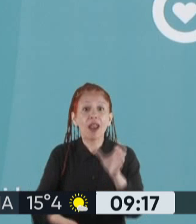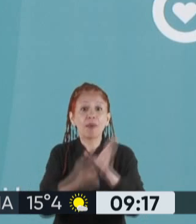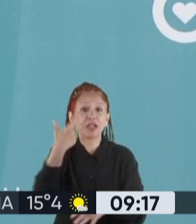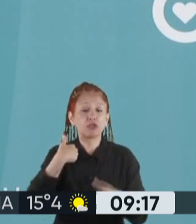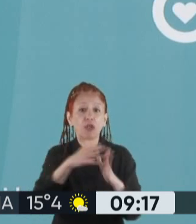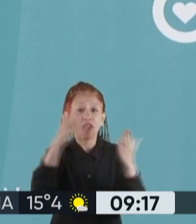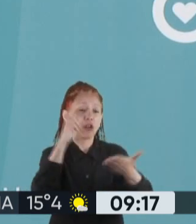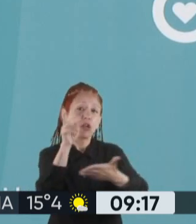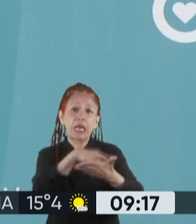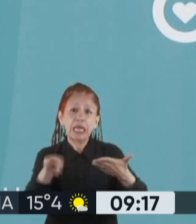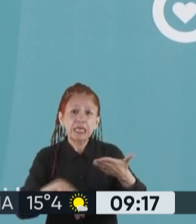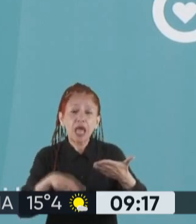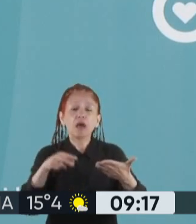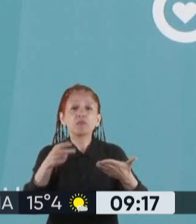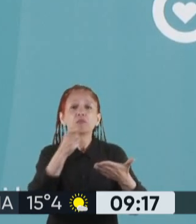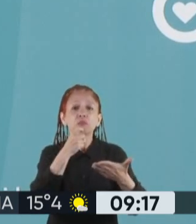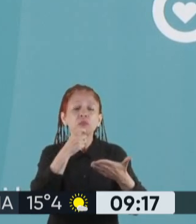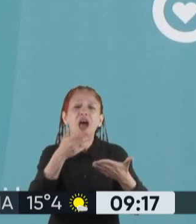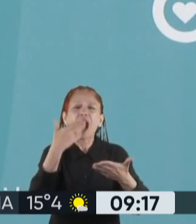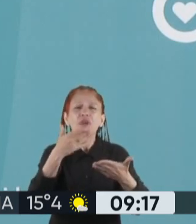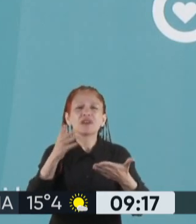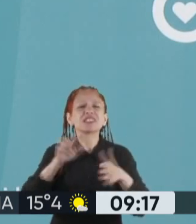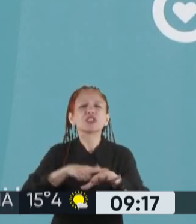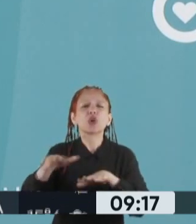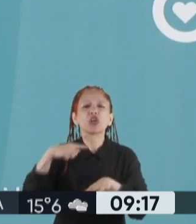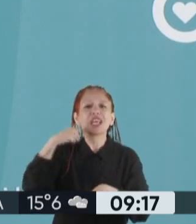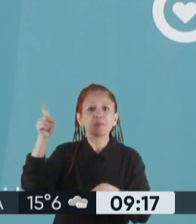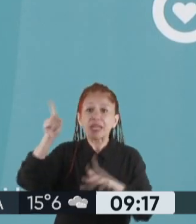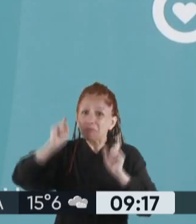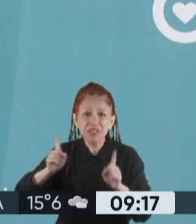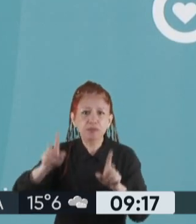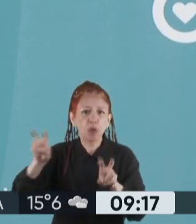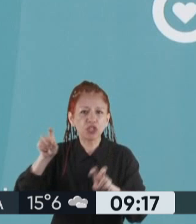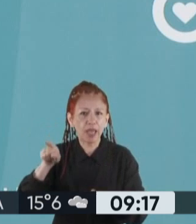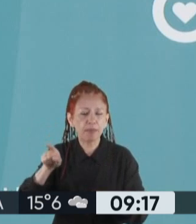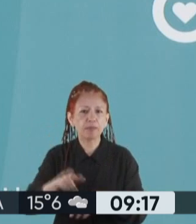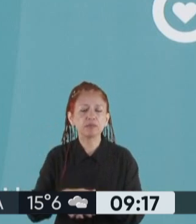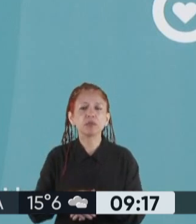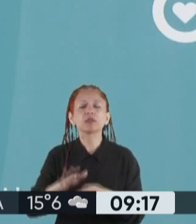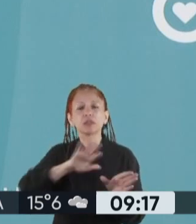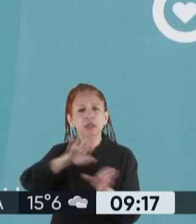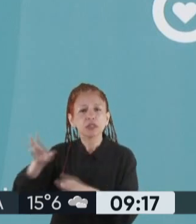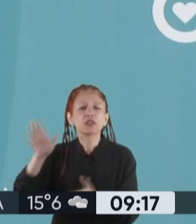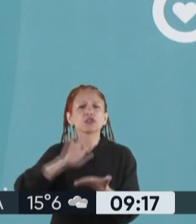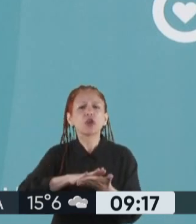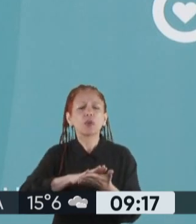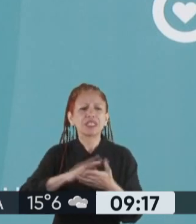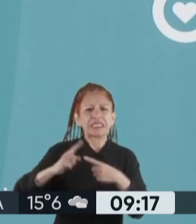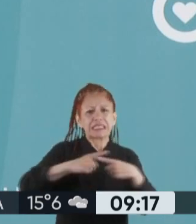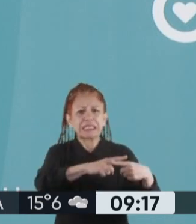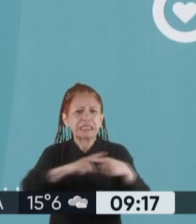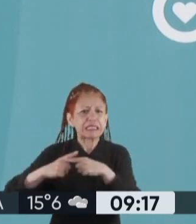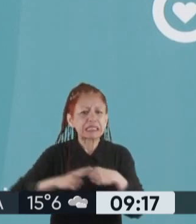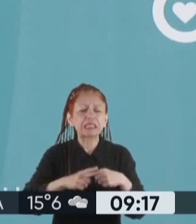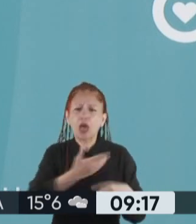los diarios la discusión que hoy mismo están dándose en España con respecto a este tipo de temas. Con respecto a los conflictos, el